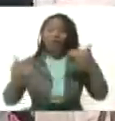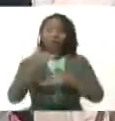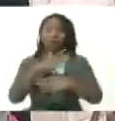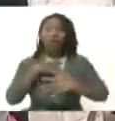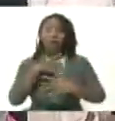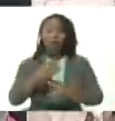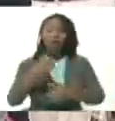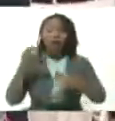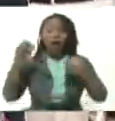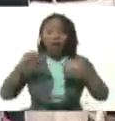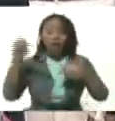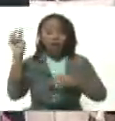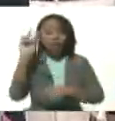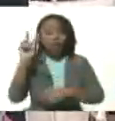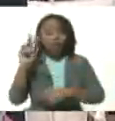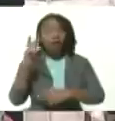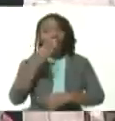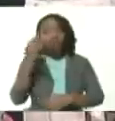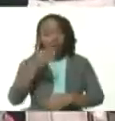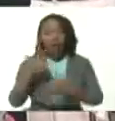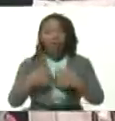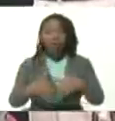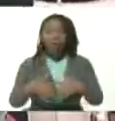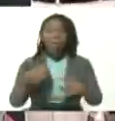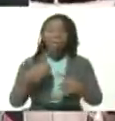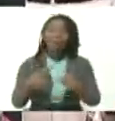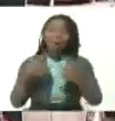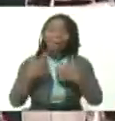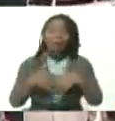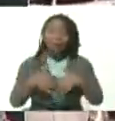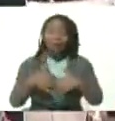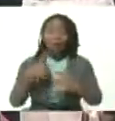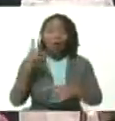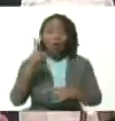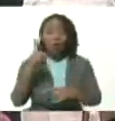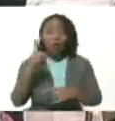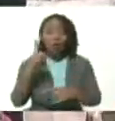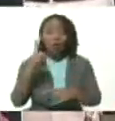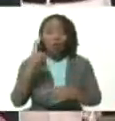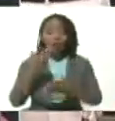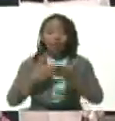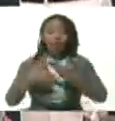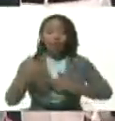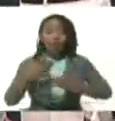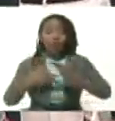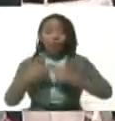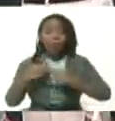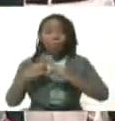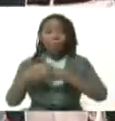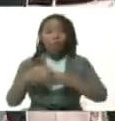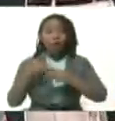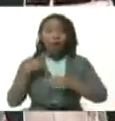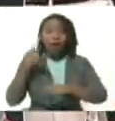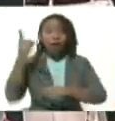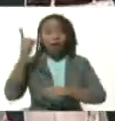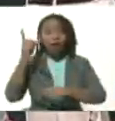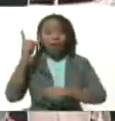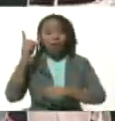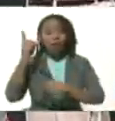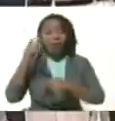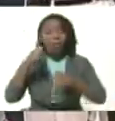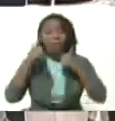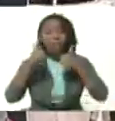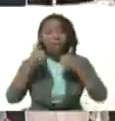porque somos empresarios, es verdad, pero somos empresarios que prestamos un servicio al bienestar y a la